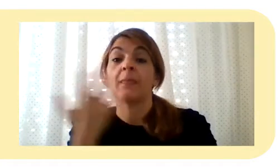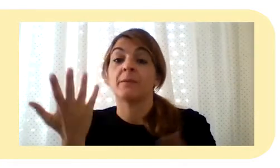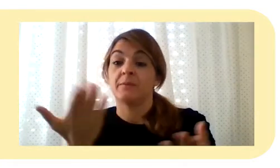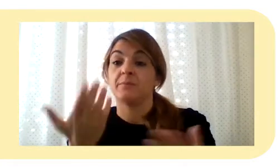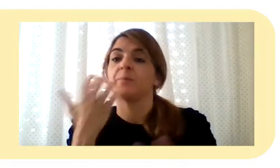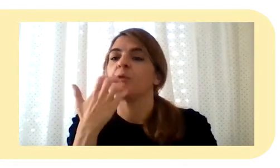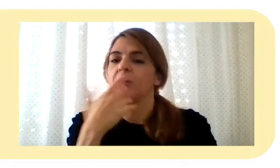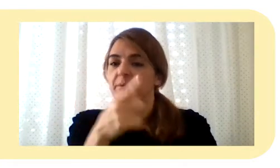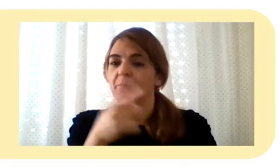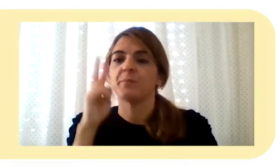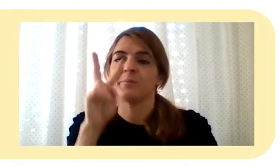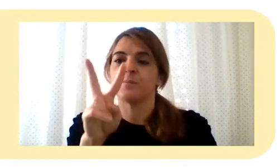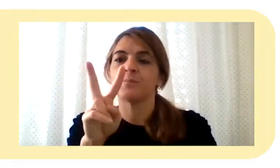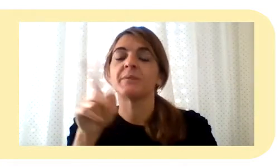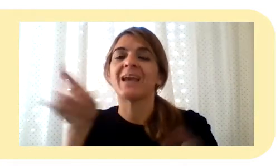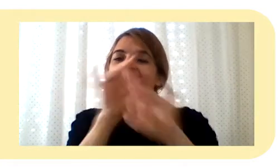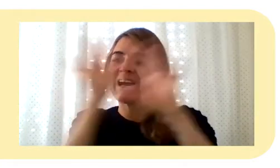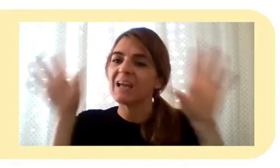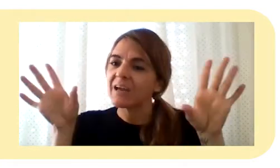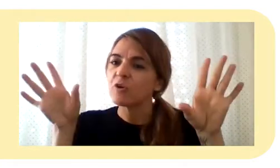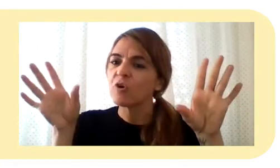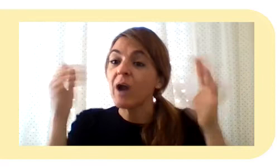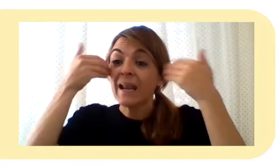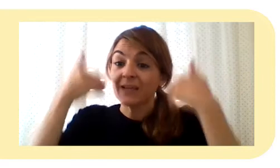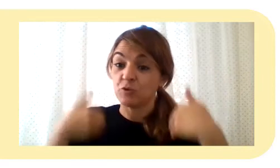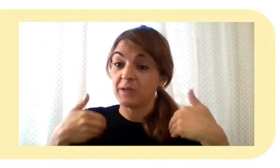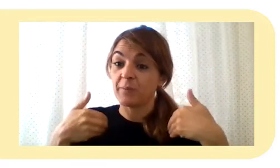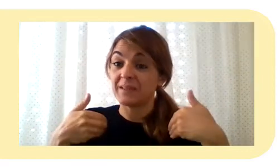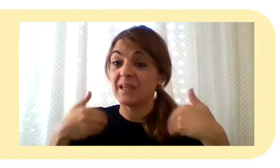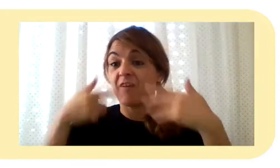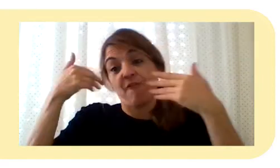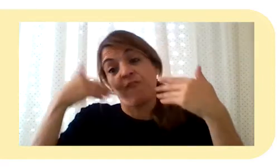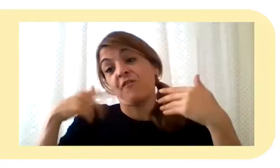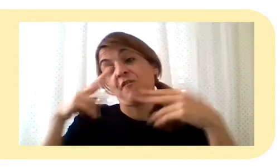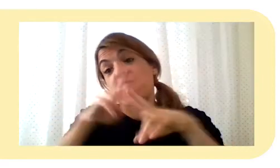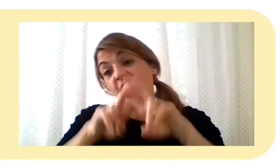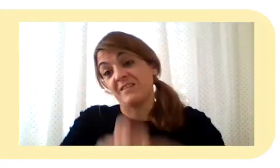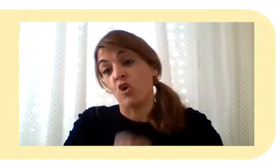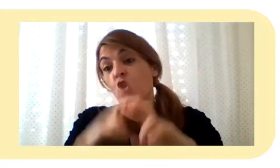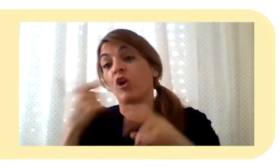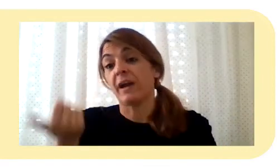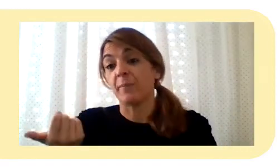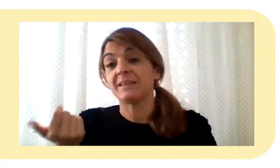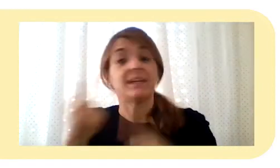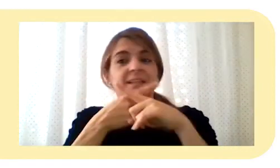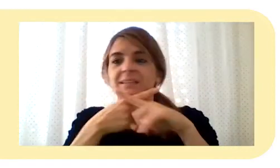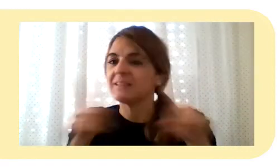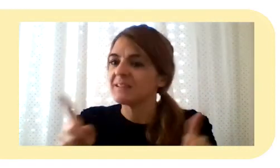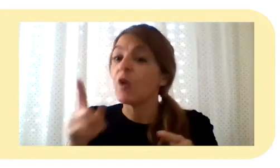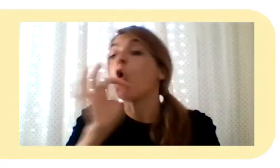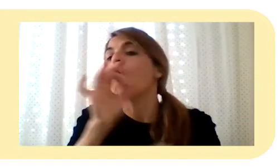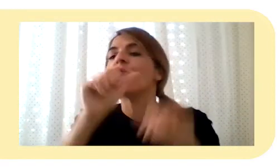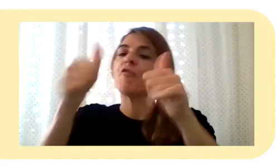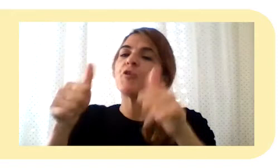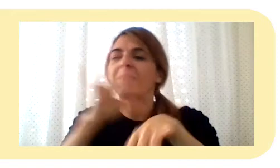tenemos que tener muy claro que ni anatómicamente ni fisiológicamente ni tampoco la manera de enfermar, como estoy comentando, somos